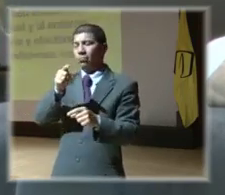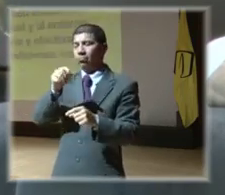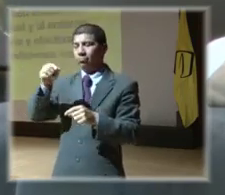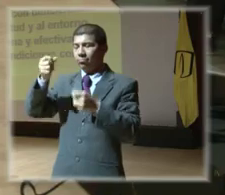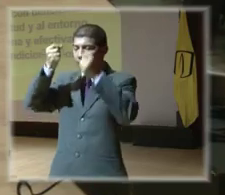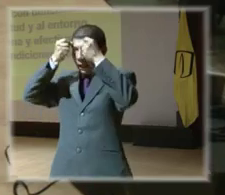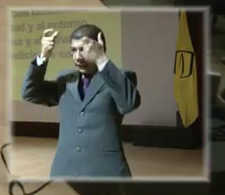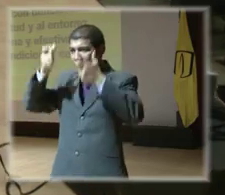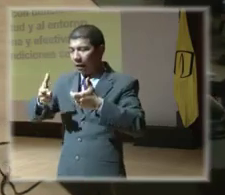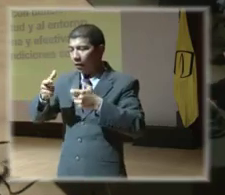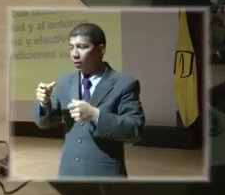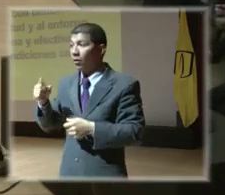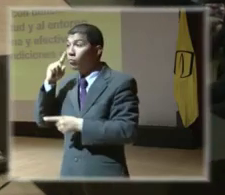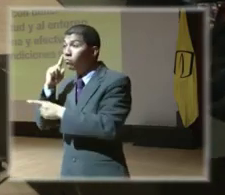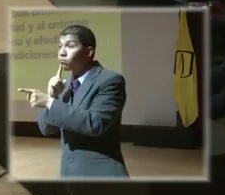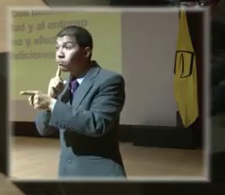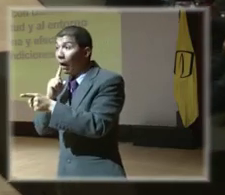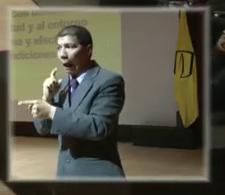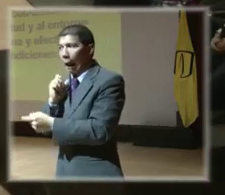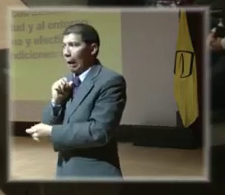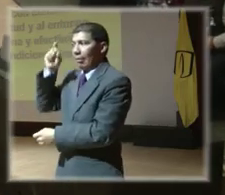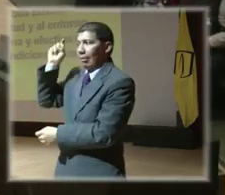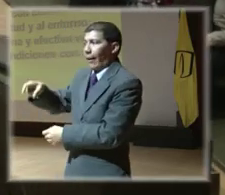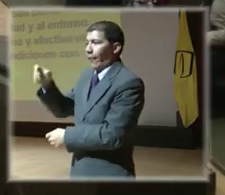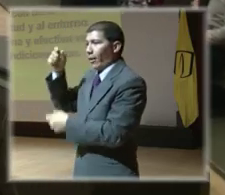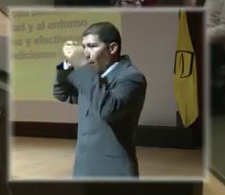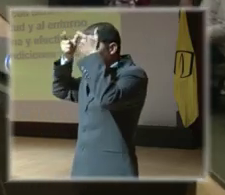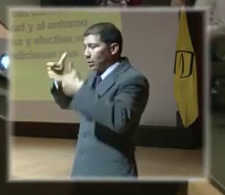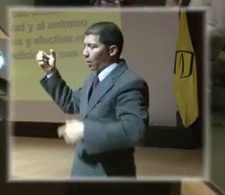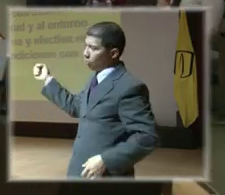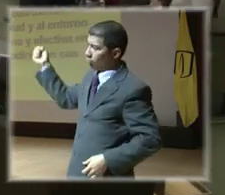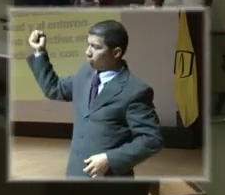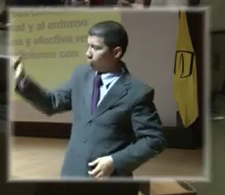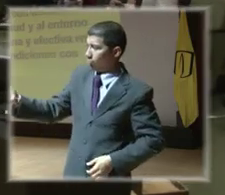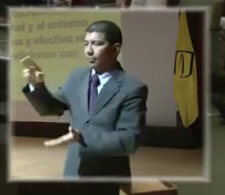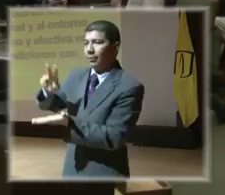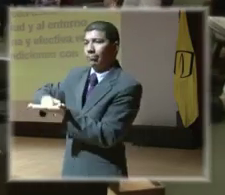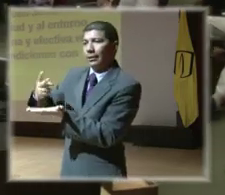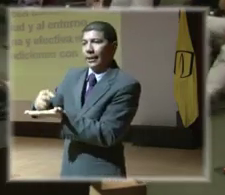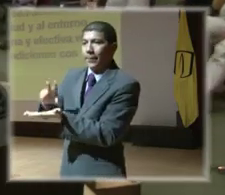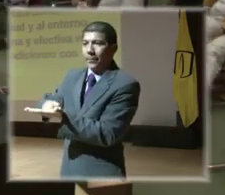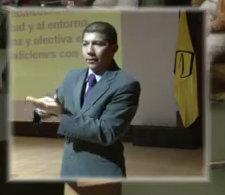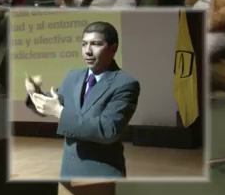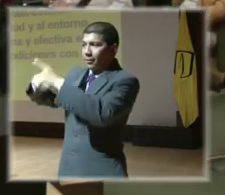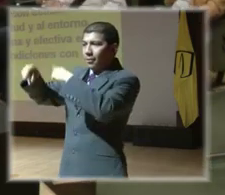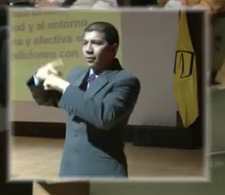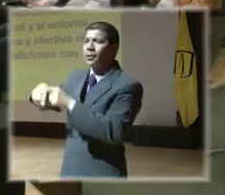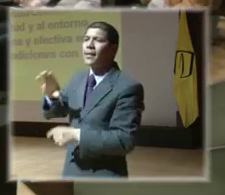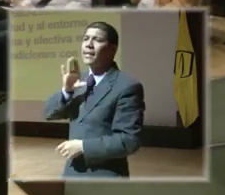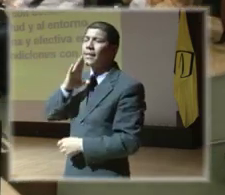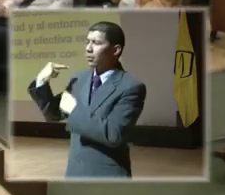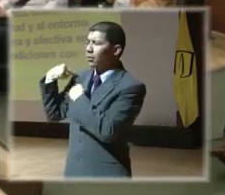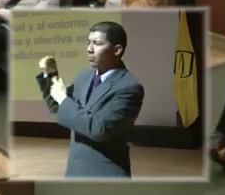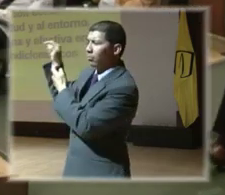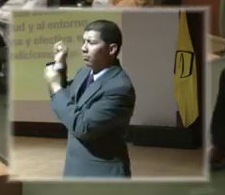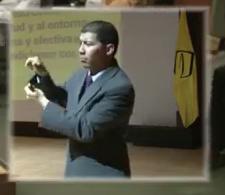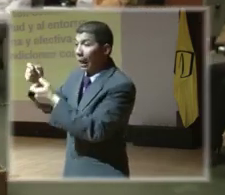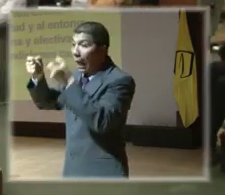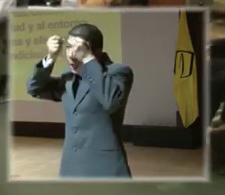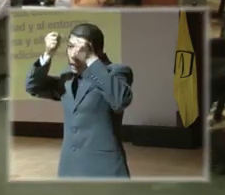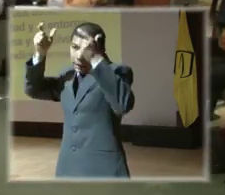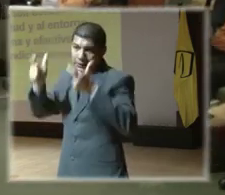estar obligado, o sea, esto es un cambio, bueno, esos apoyos los tiene que asumir el Estado. Así como decía Francisco, en España, la ley